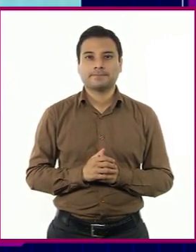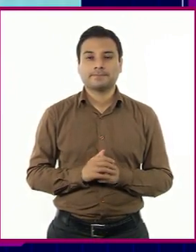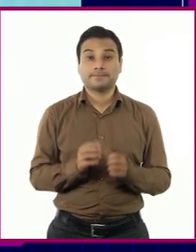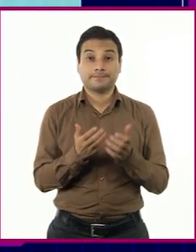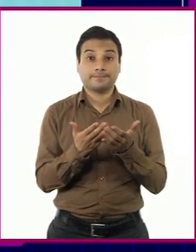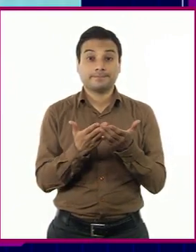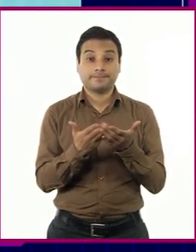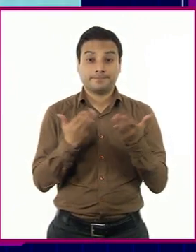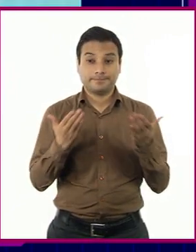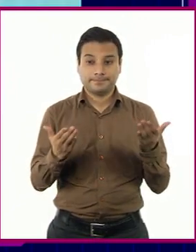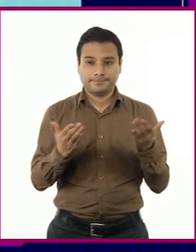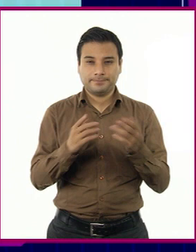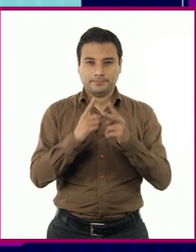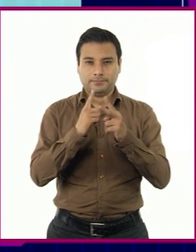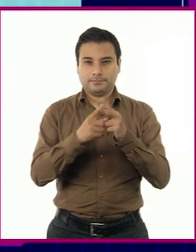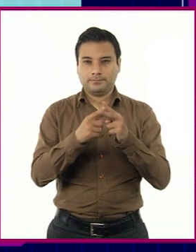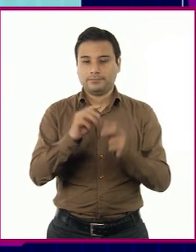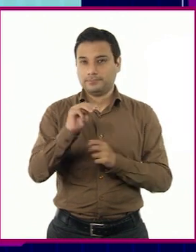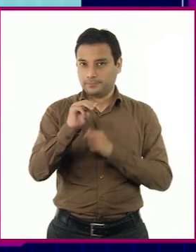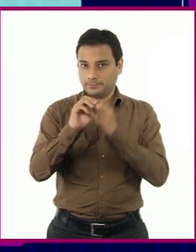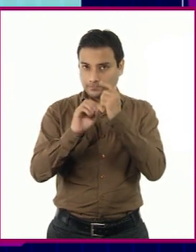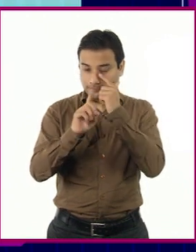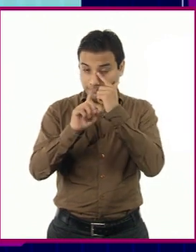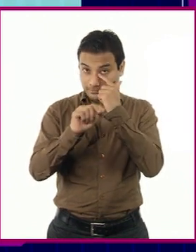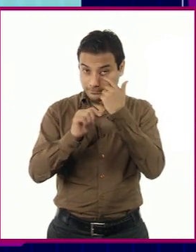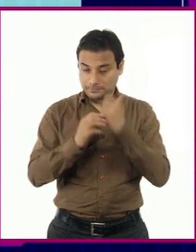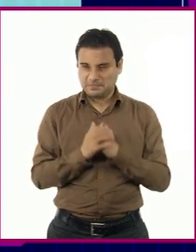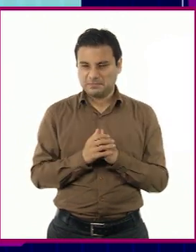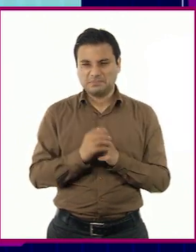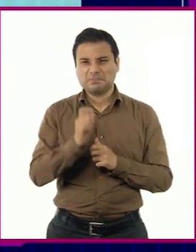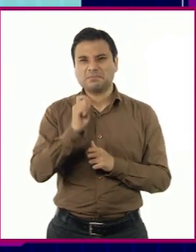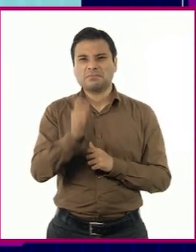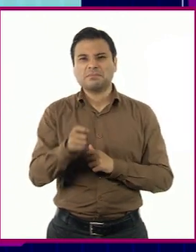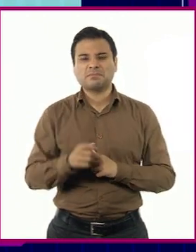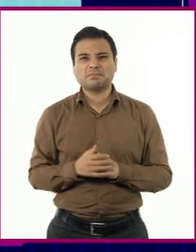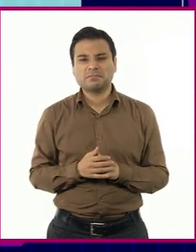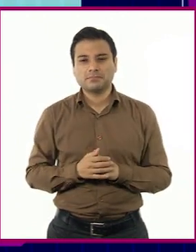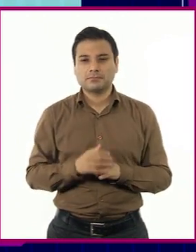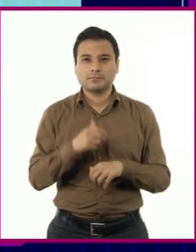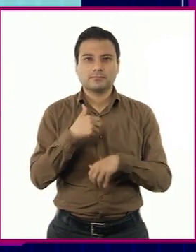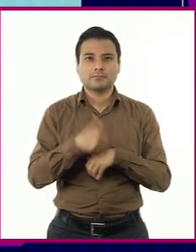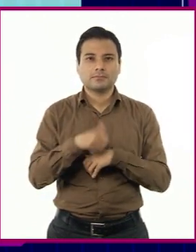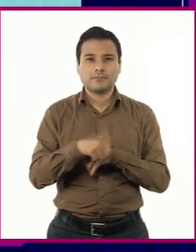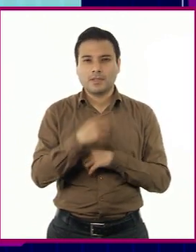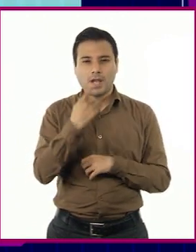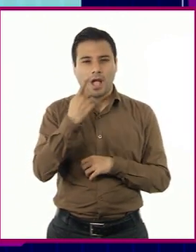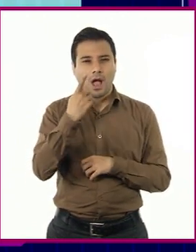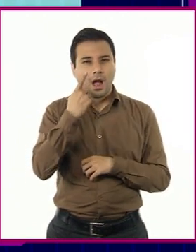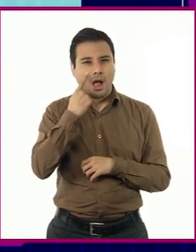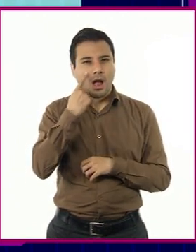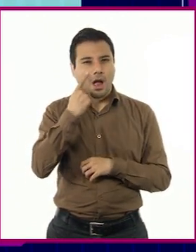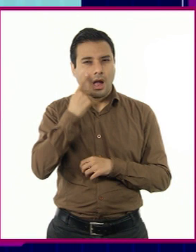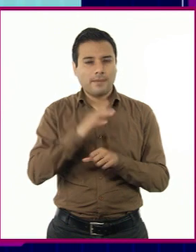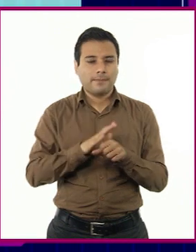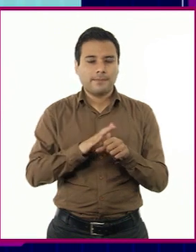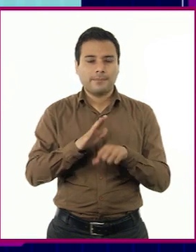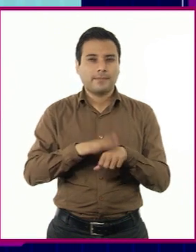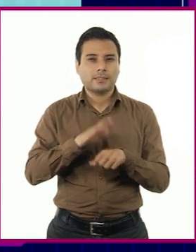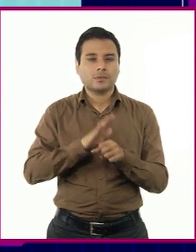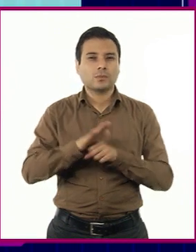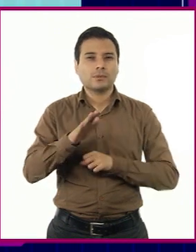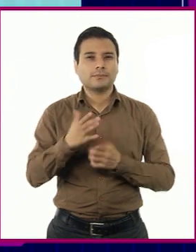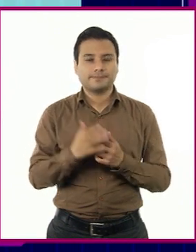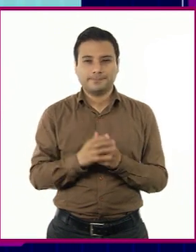Ahora, calculemos la moda. La moda es el dato que más se repite del conjunto. La moda en